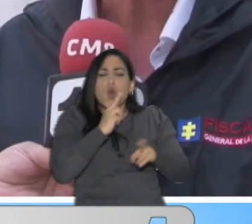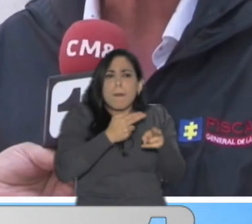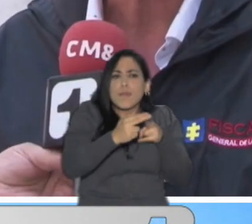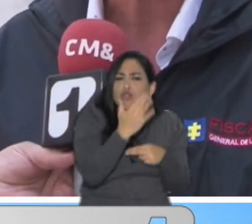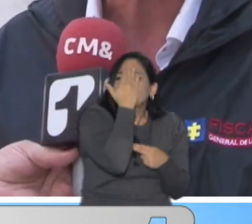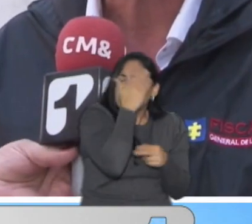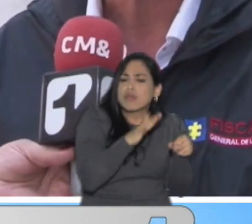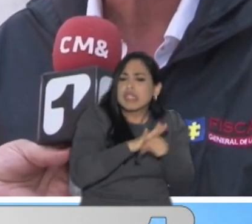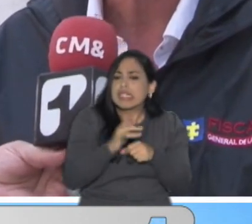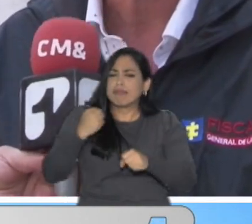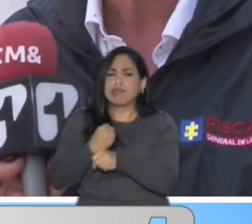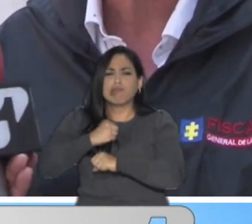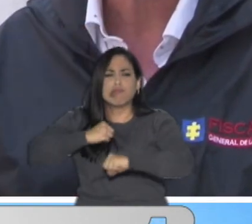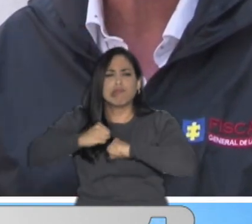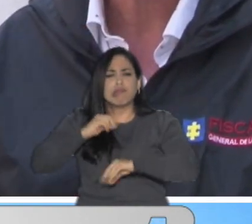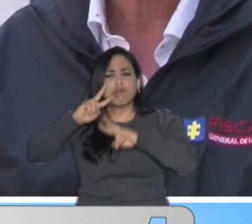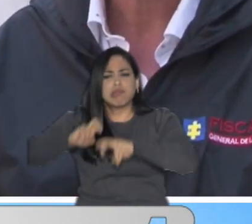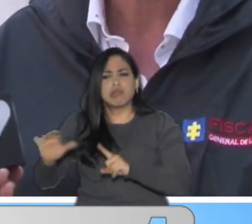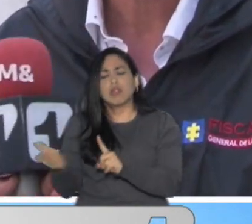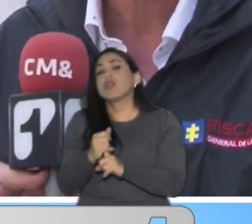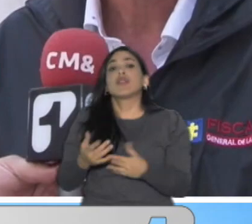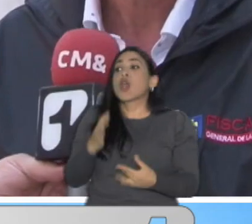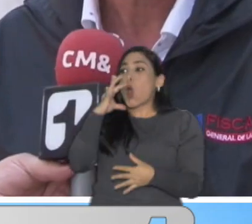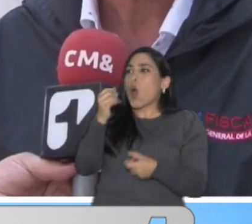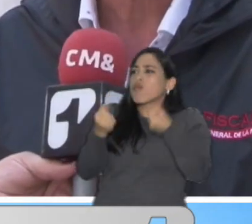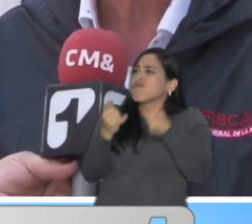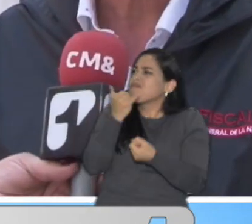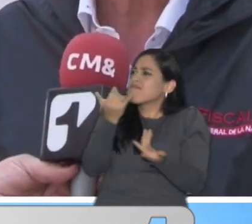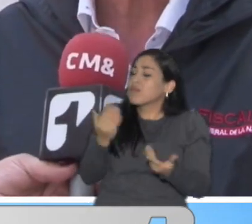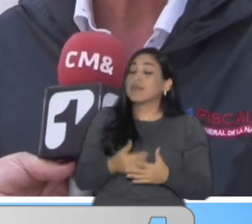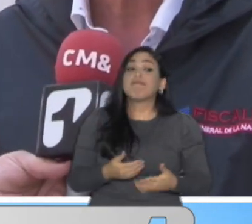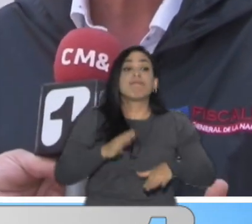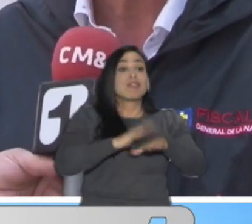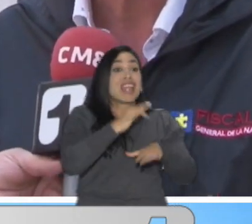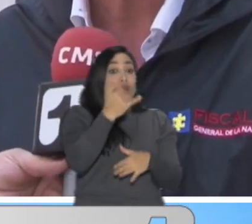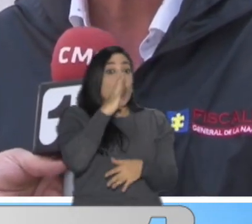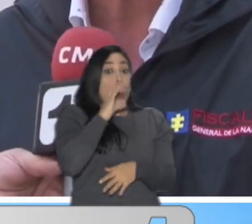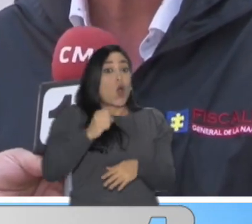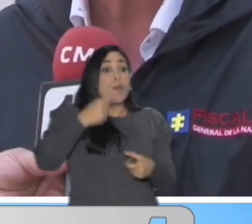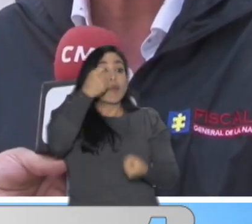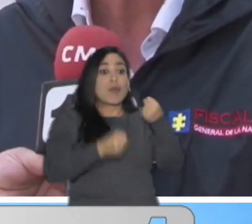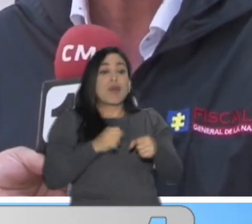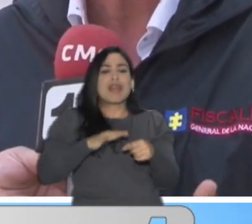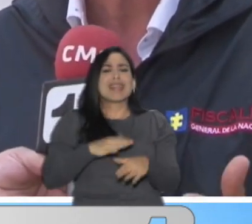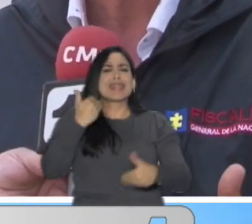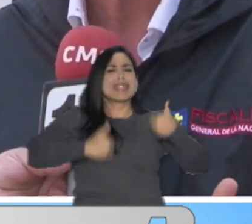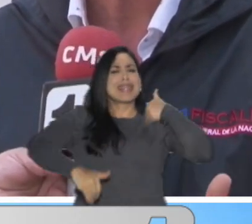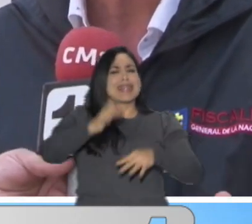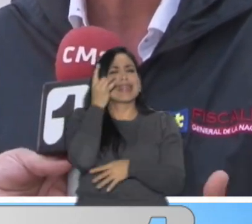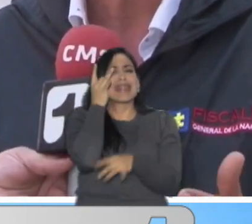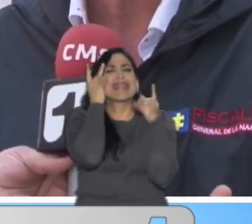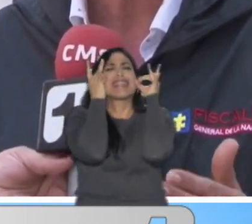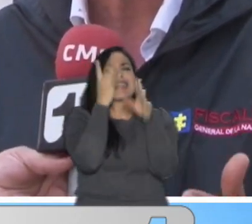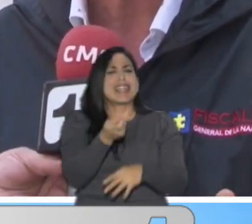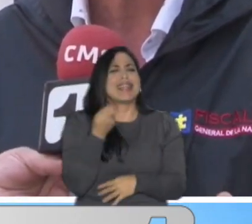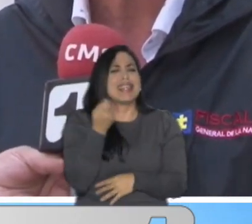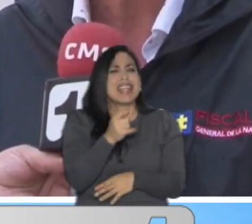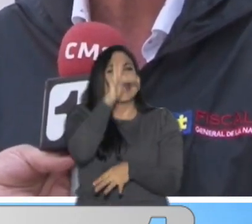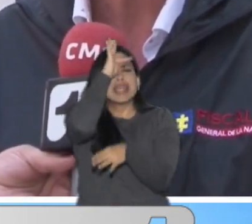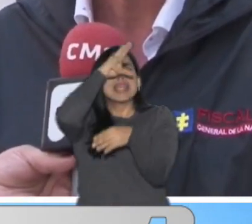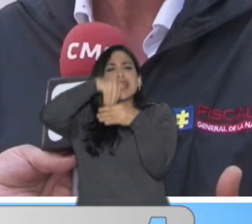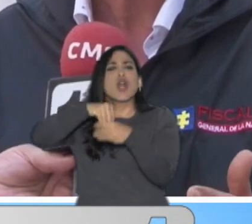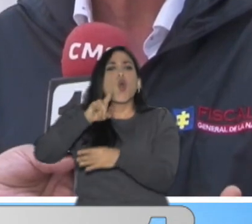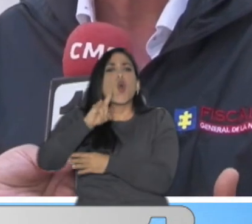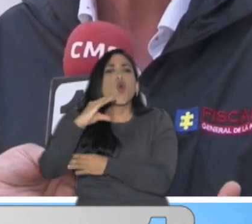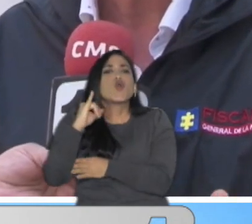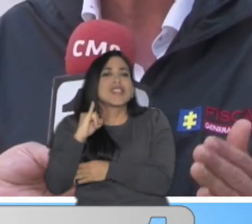y en eso estamos trabajando. ¿Qué pasó con el conductor? El conductor se encuentra gravemente lesionado, se encuentra en cuidados